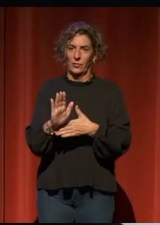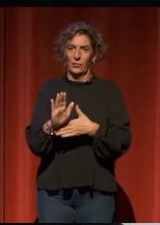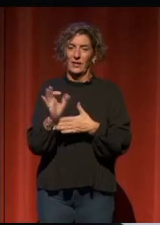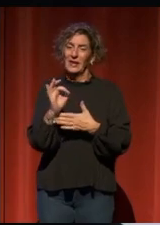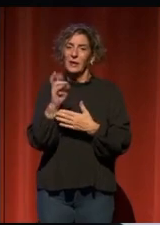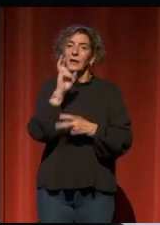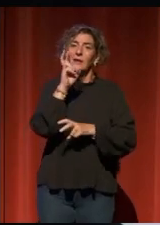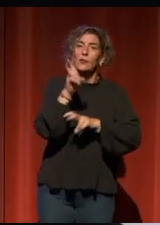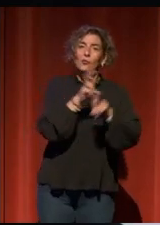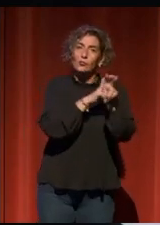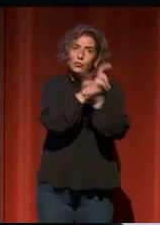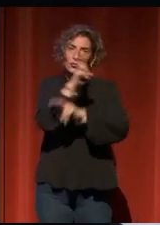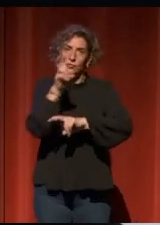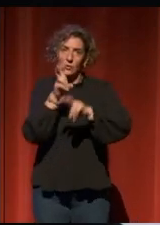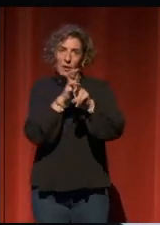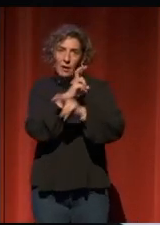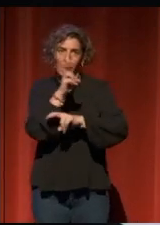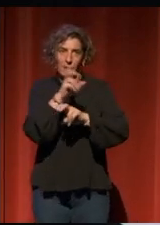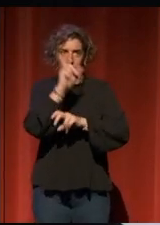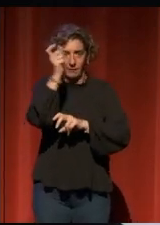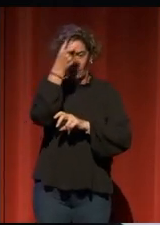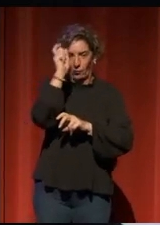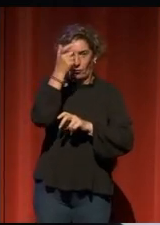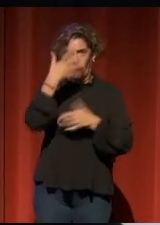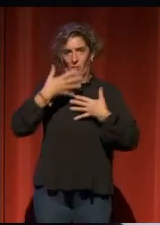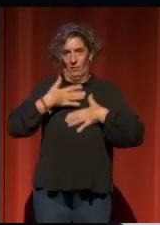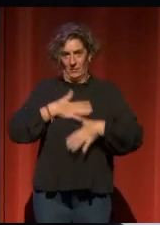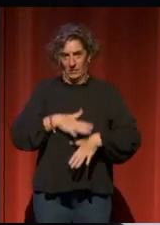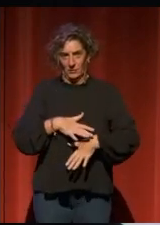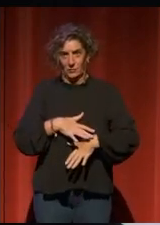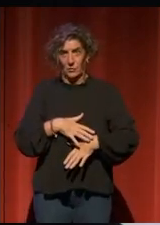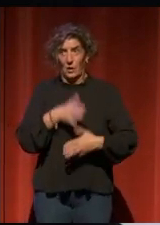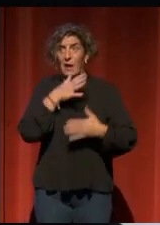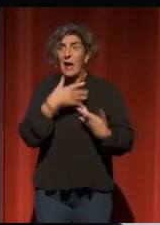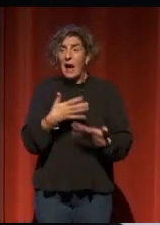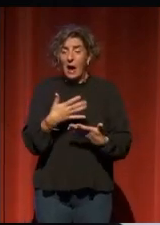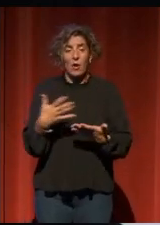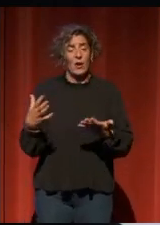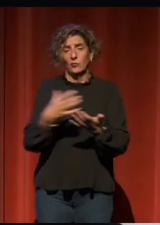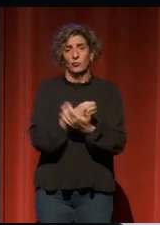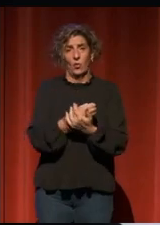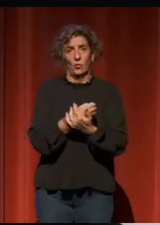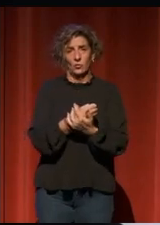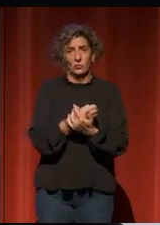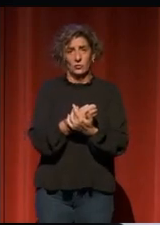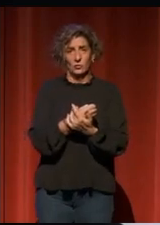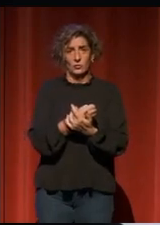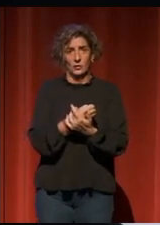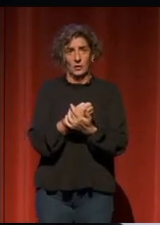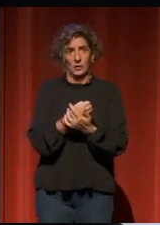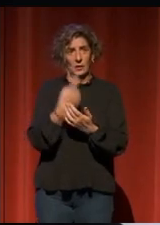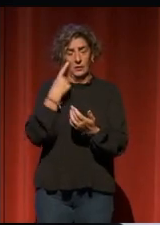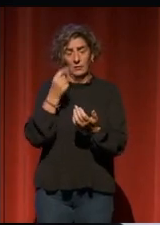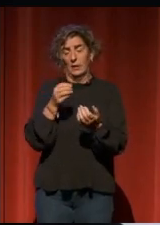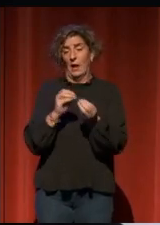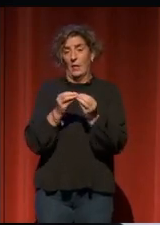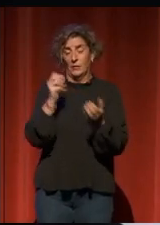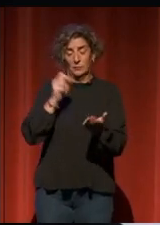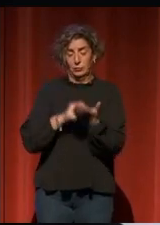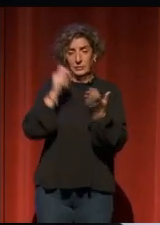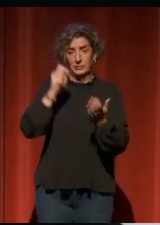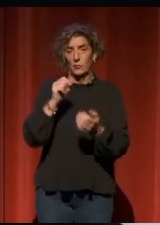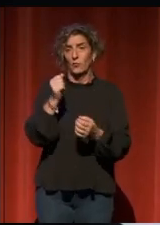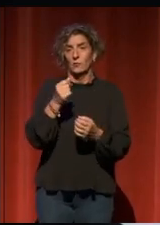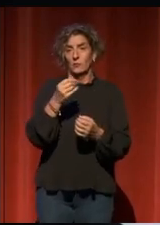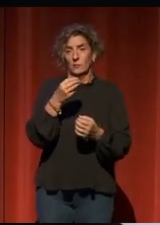del conocimiento. Que ahora todo sea inmediato, cosa fantástica, por otra parte,